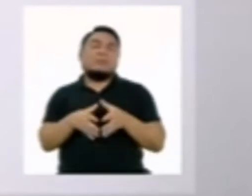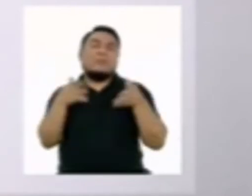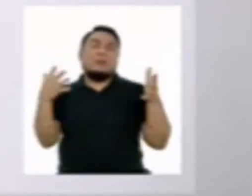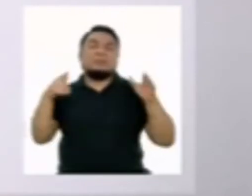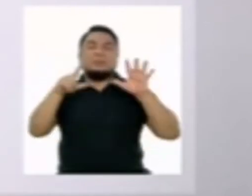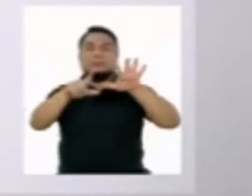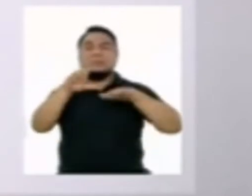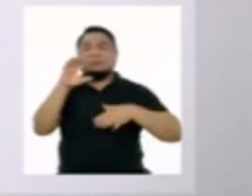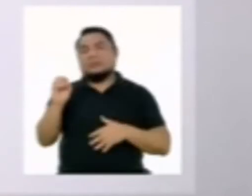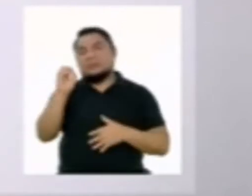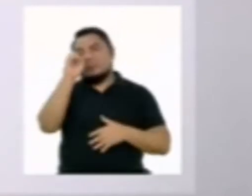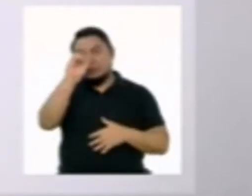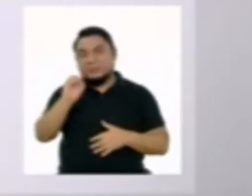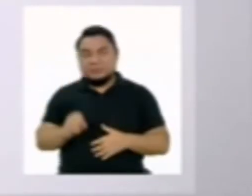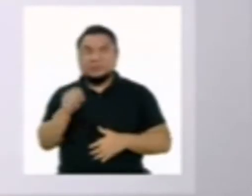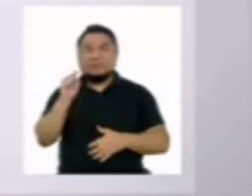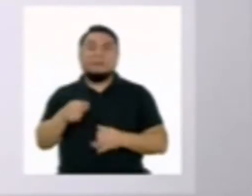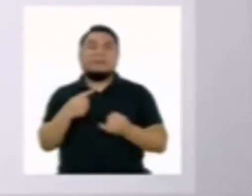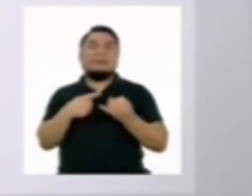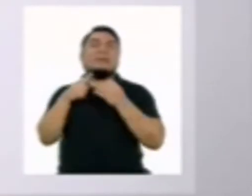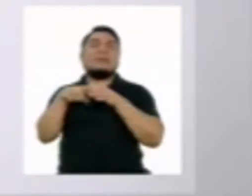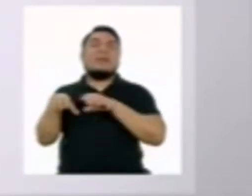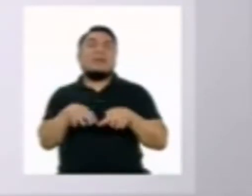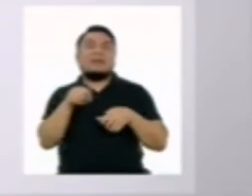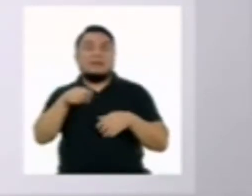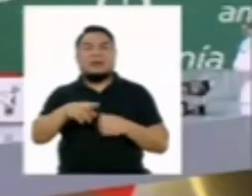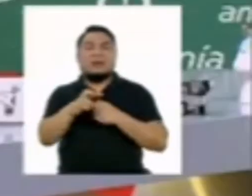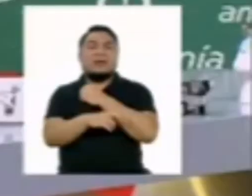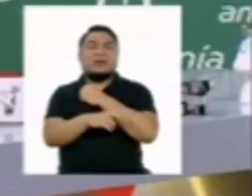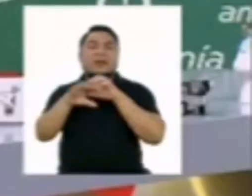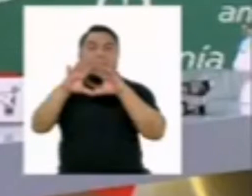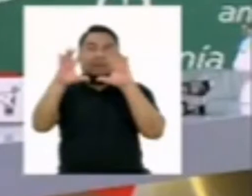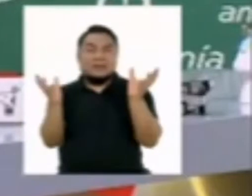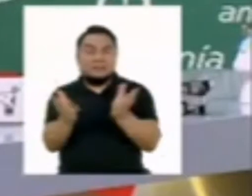del 70% de la biodiversidad del planeta.